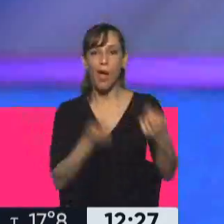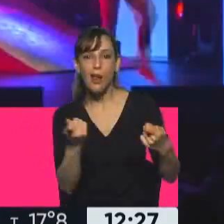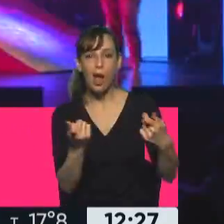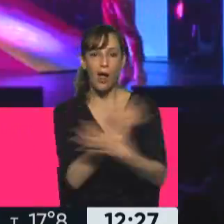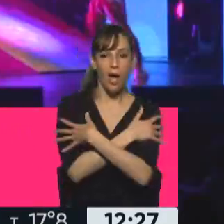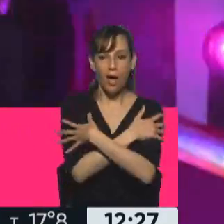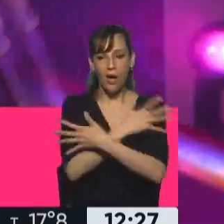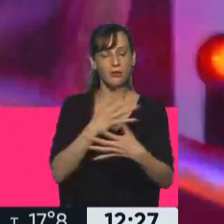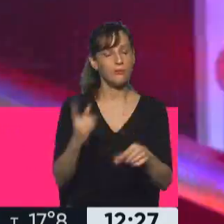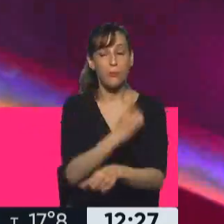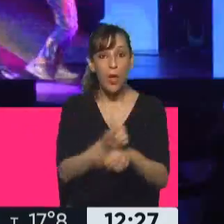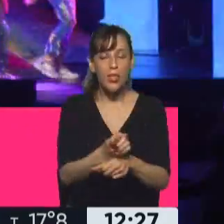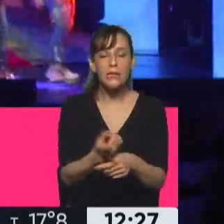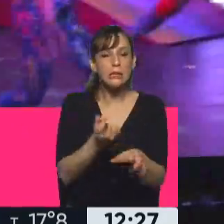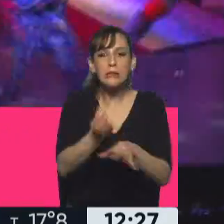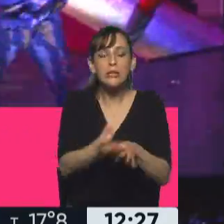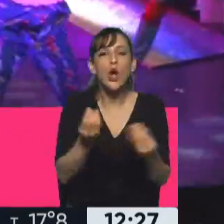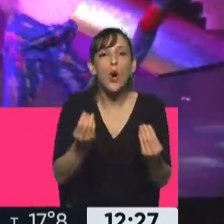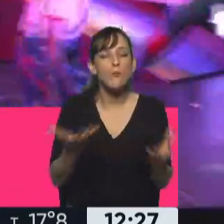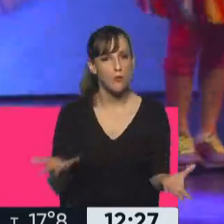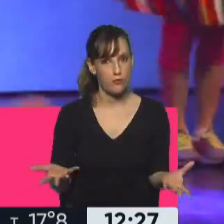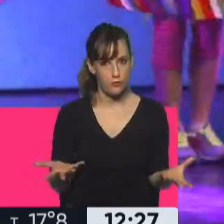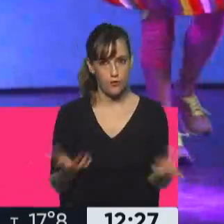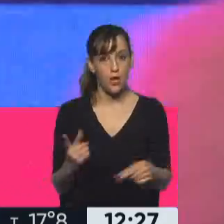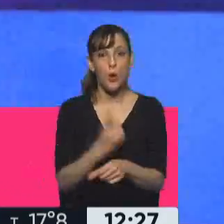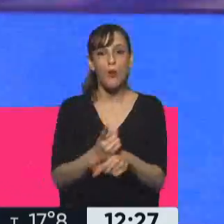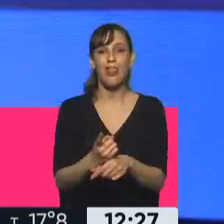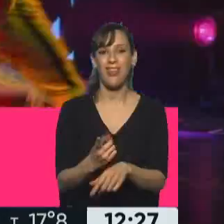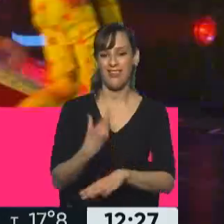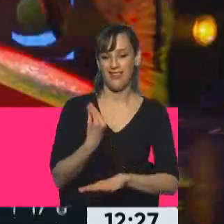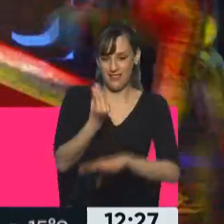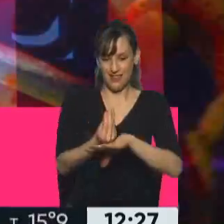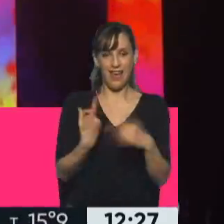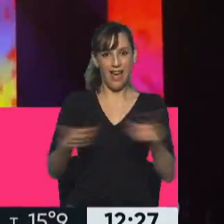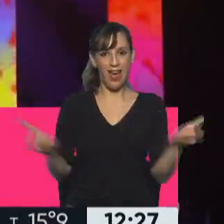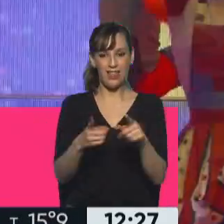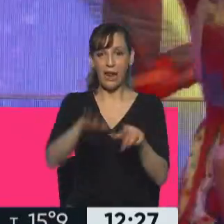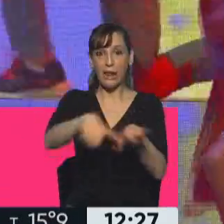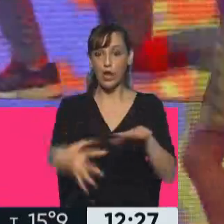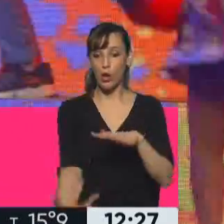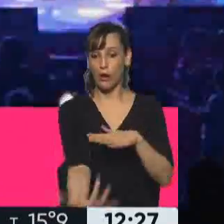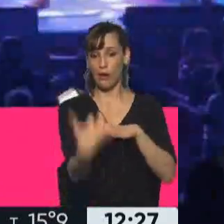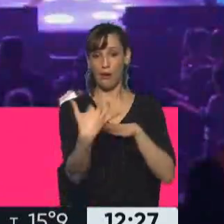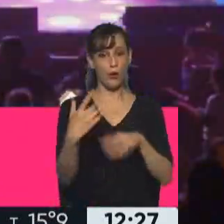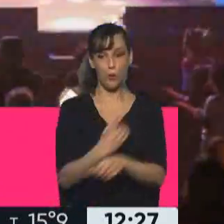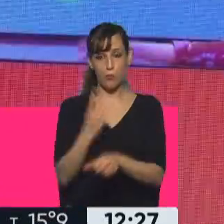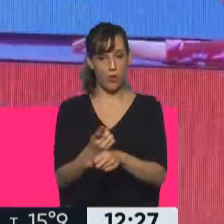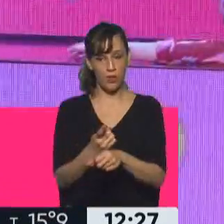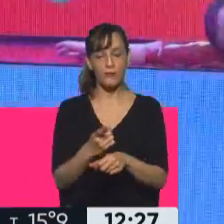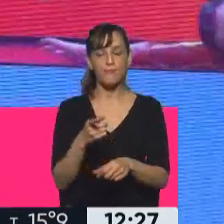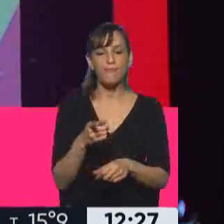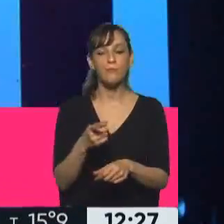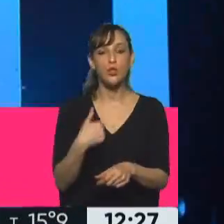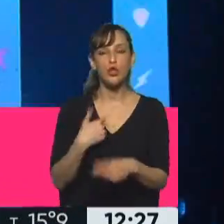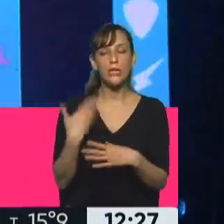para cantar, para bailar? Y que no se puedan acercar a su ídolo que los acompaña todo el tiempo. Yo, desde mi lado, me